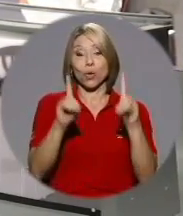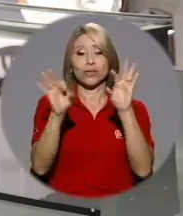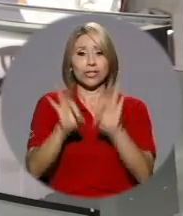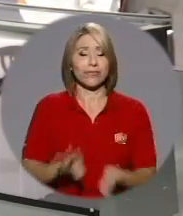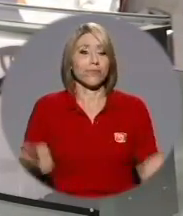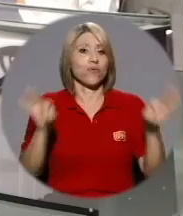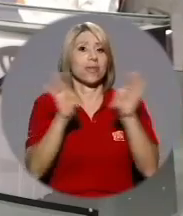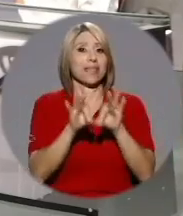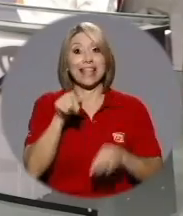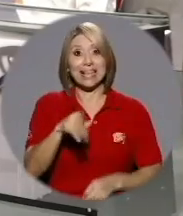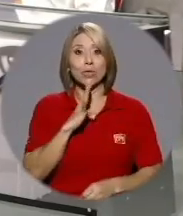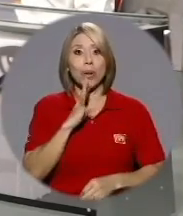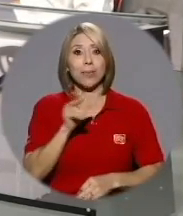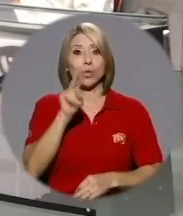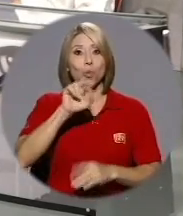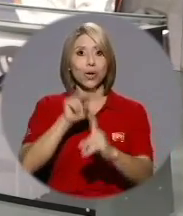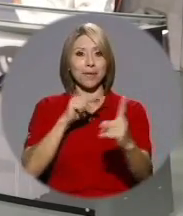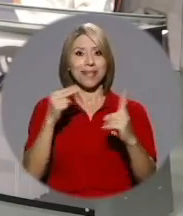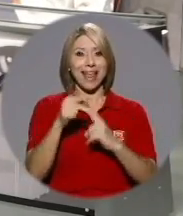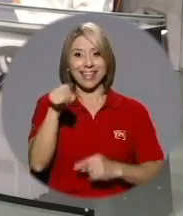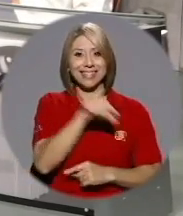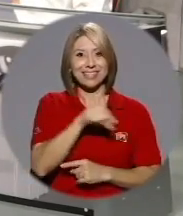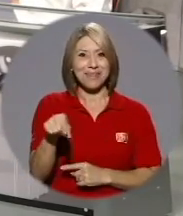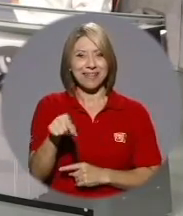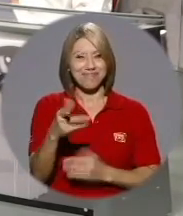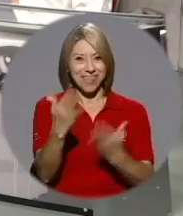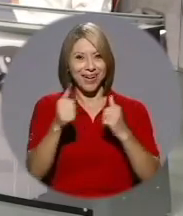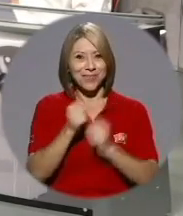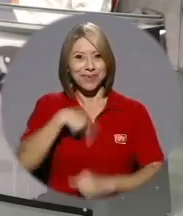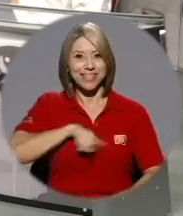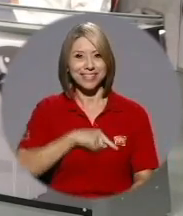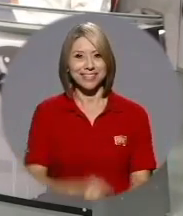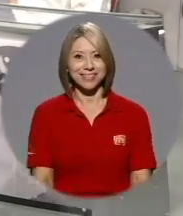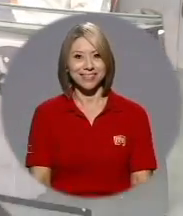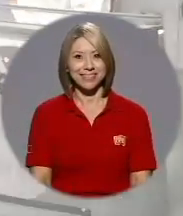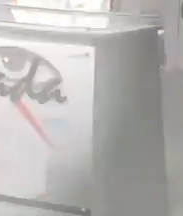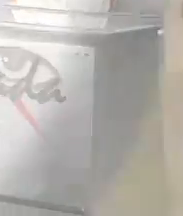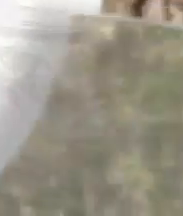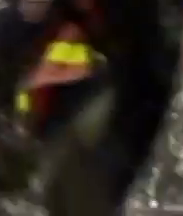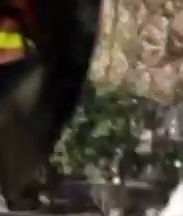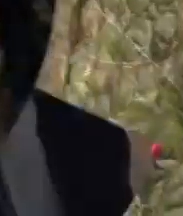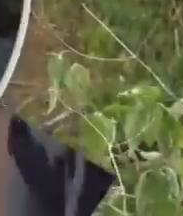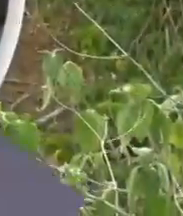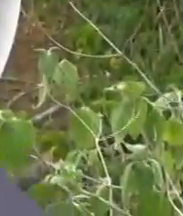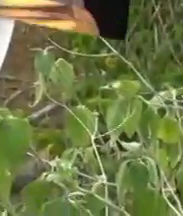educación es fundamental. De eso vamos a hablar en Una Mirada esta semana. Acompáñenos.